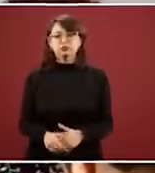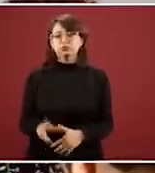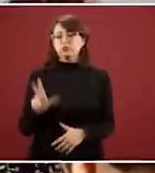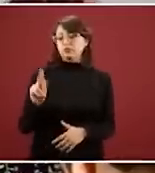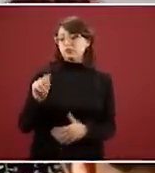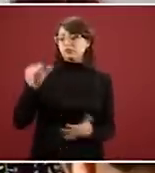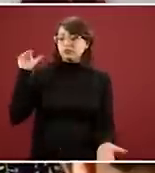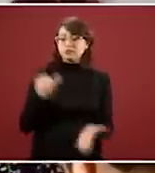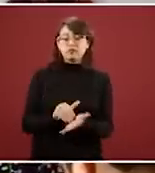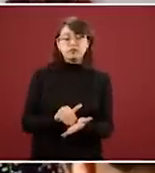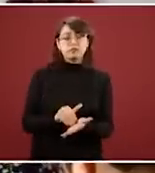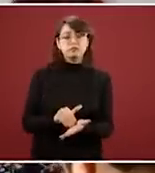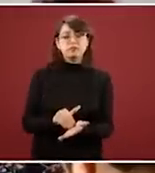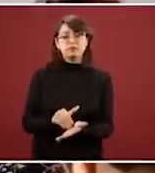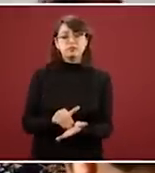80,000